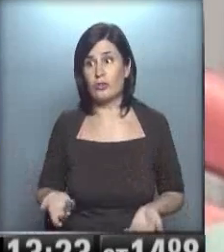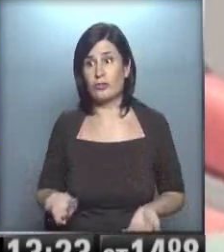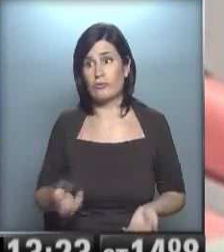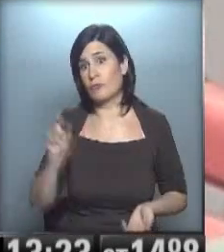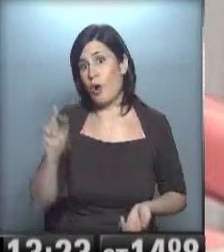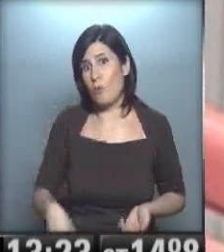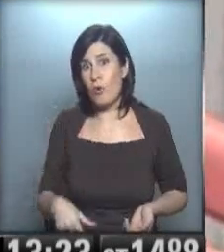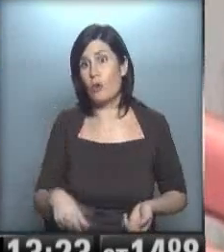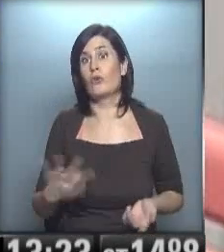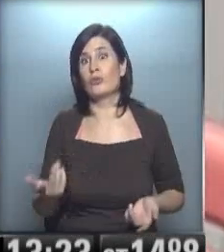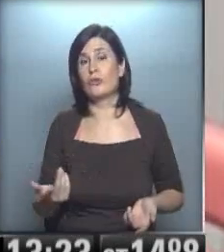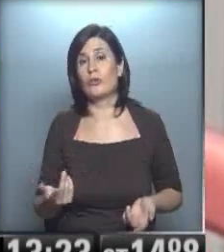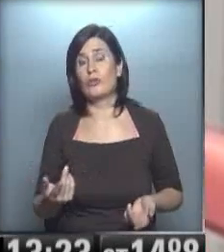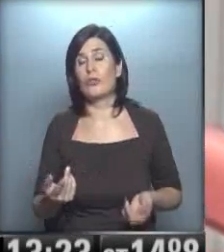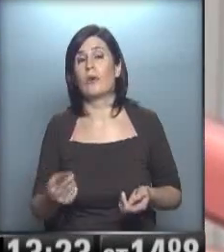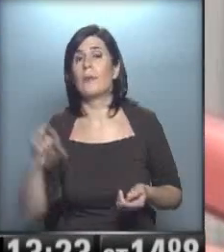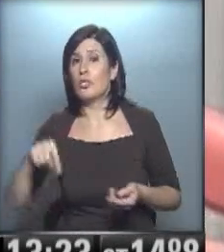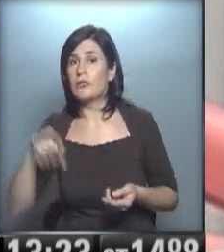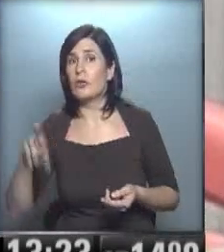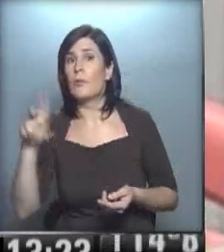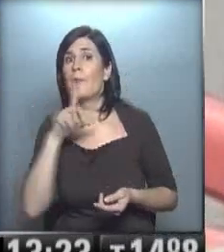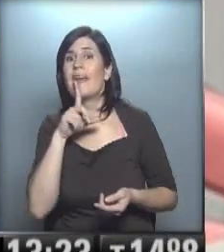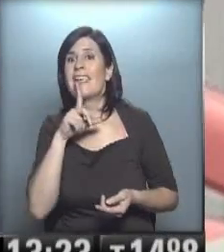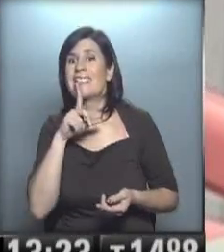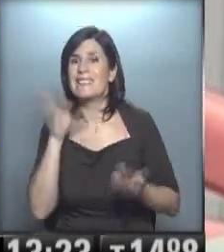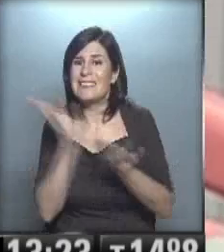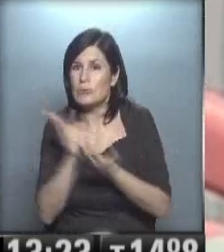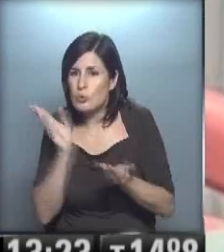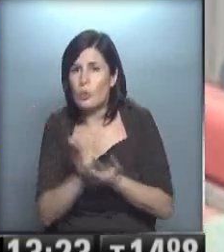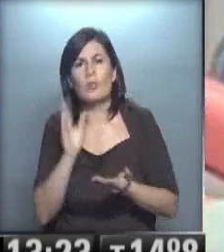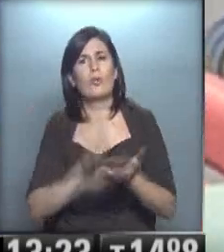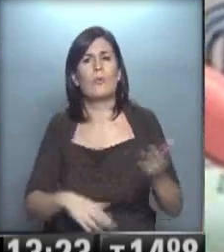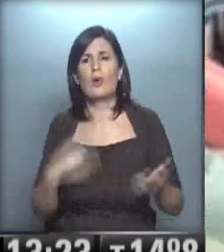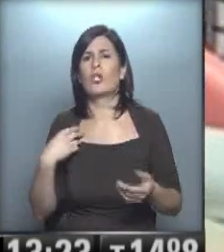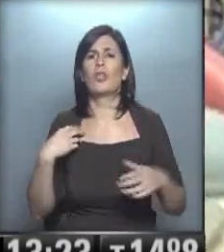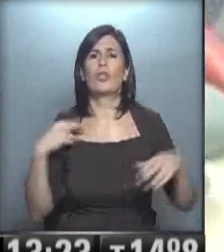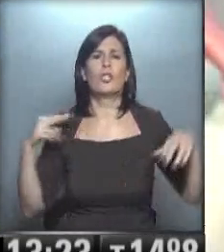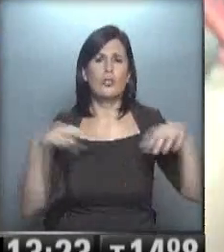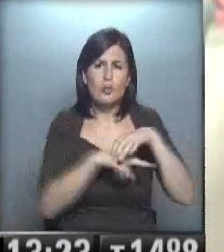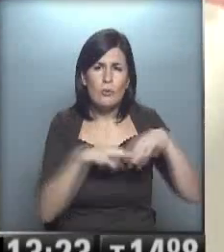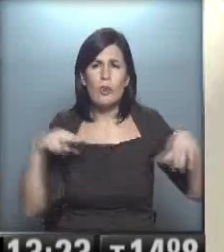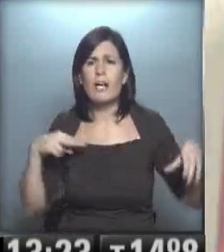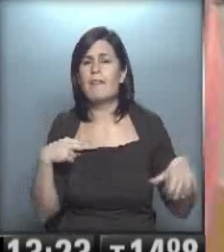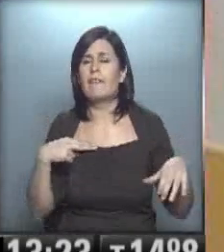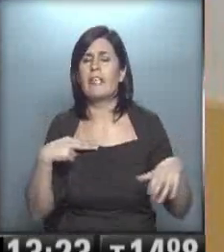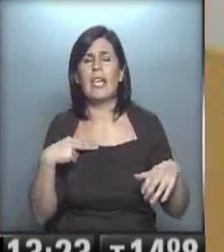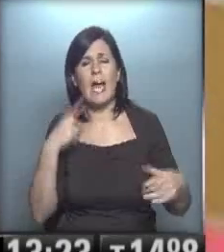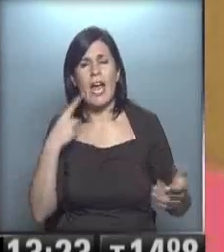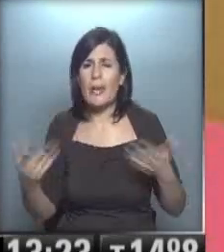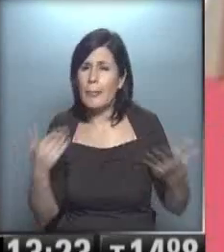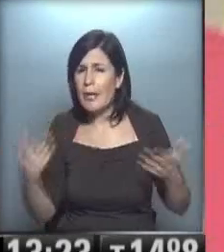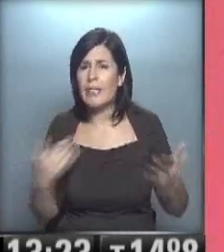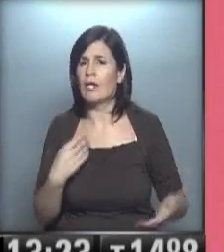y estos estudios de pt de tomografía por emisión de positrones nos dan función